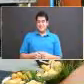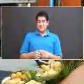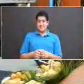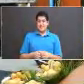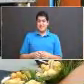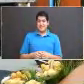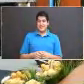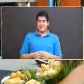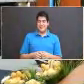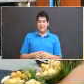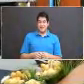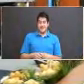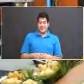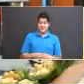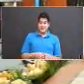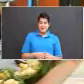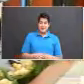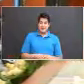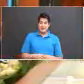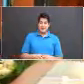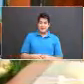Puro clap.